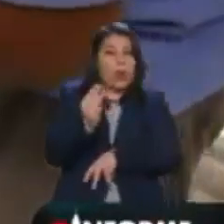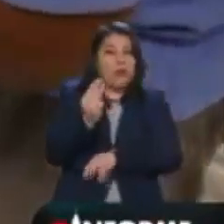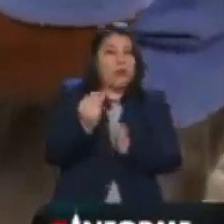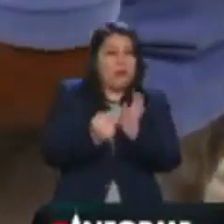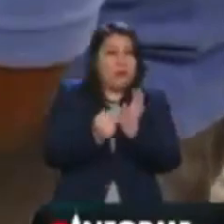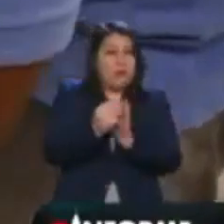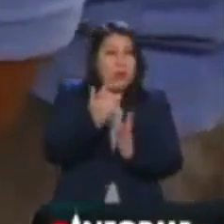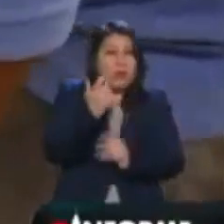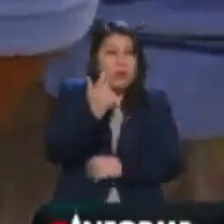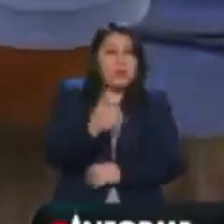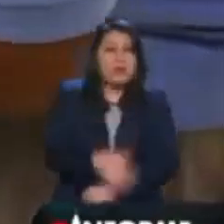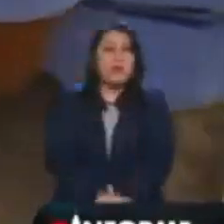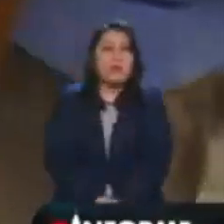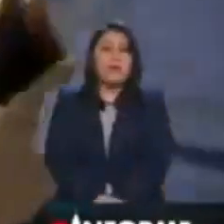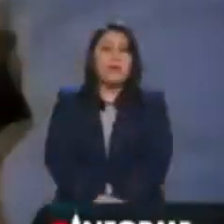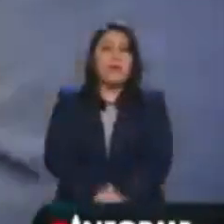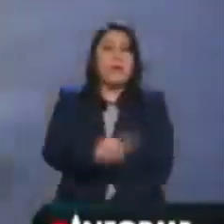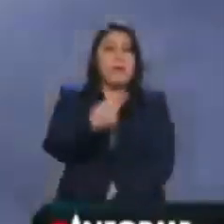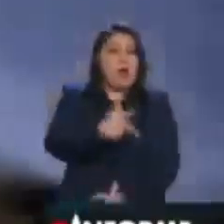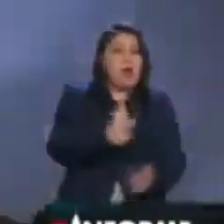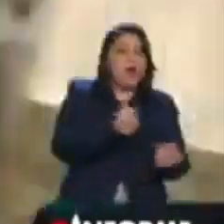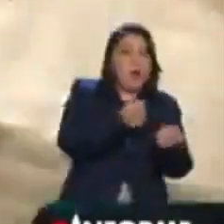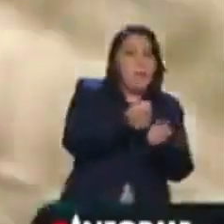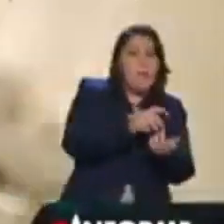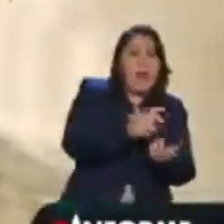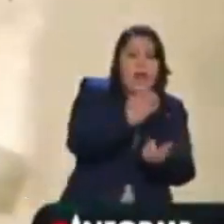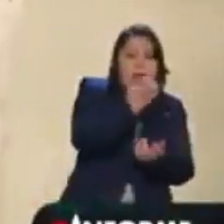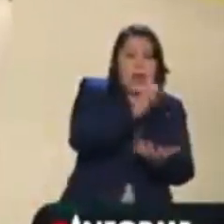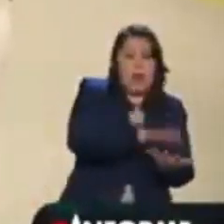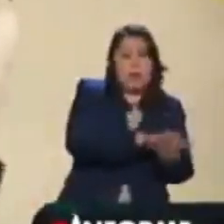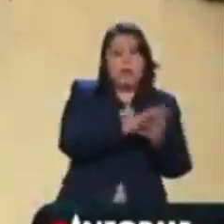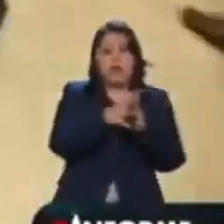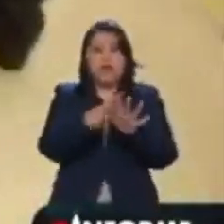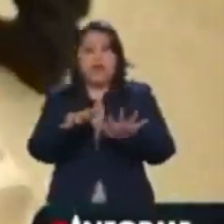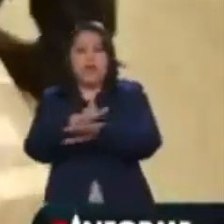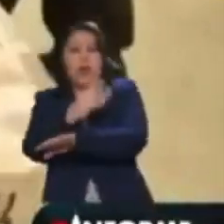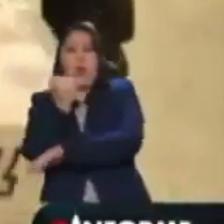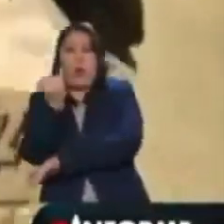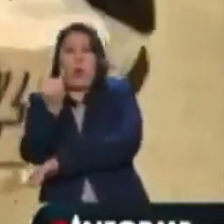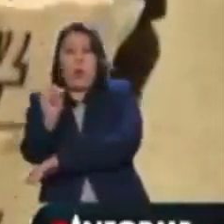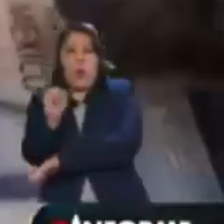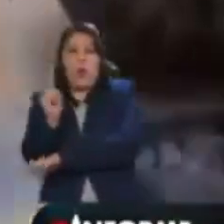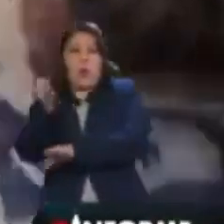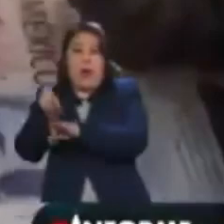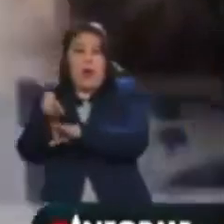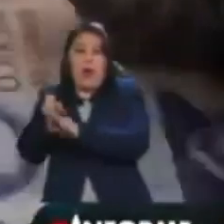pesos. Lo ejercido en el periodo de enero a junio corresponde a